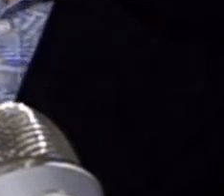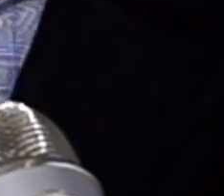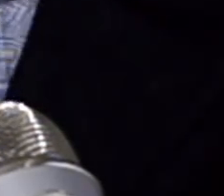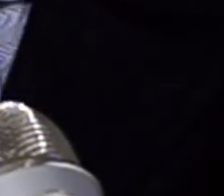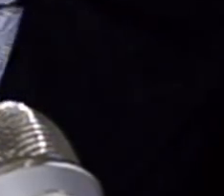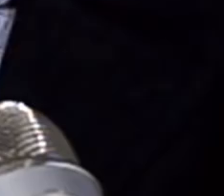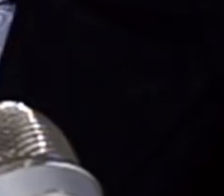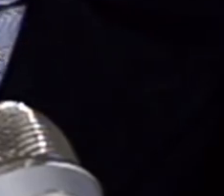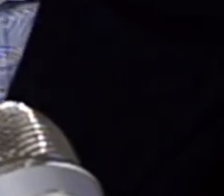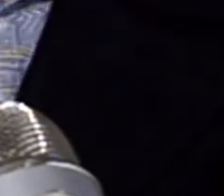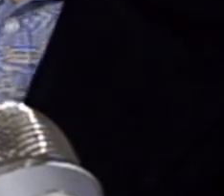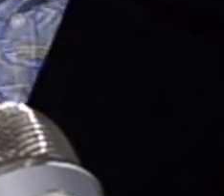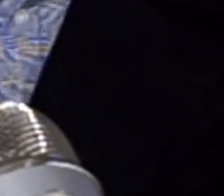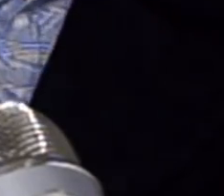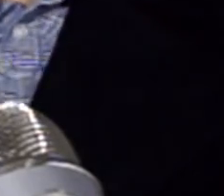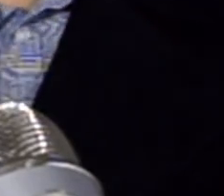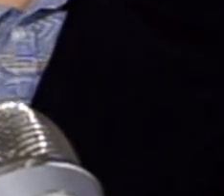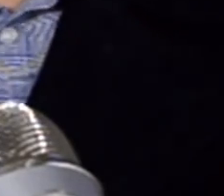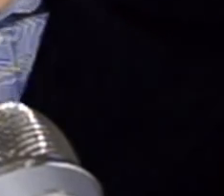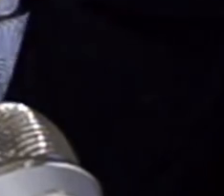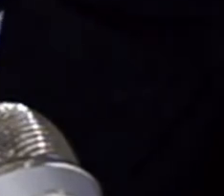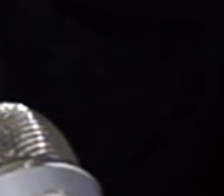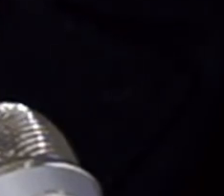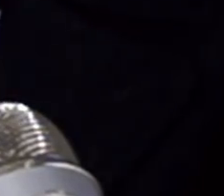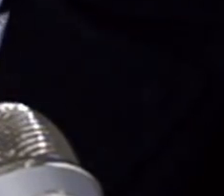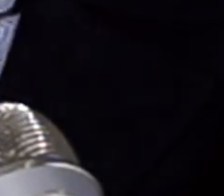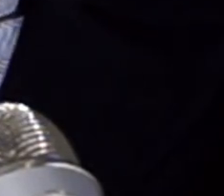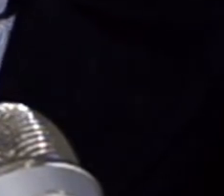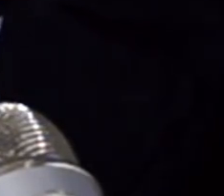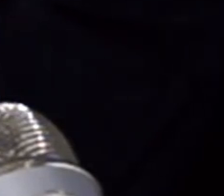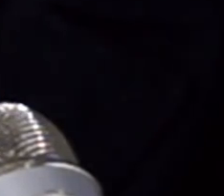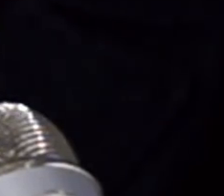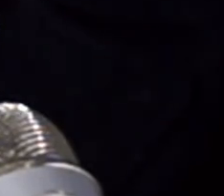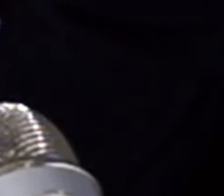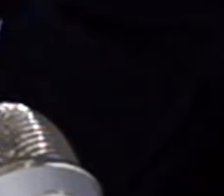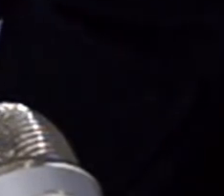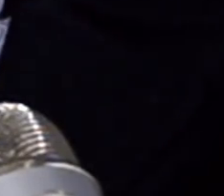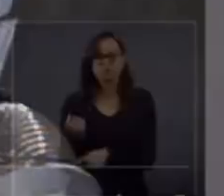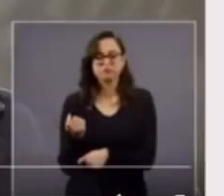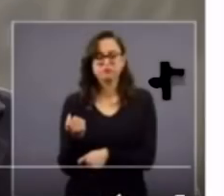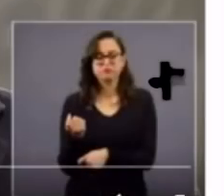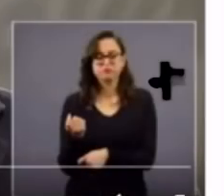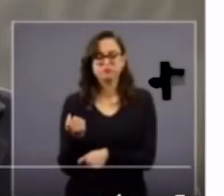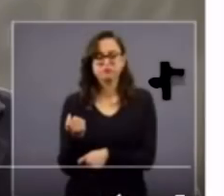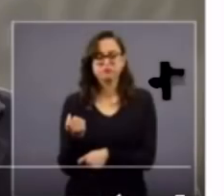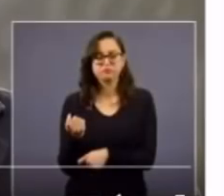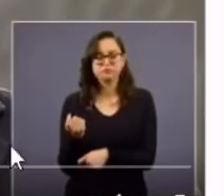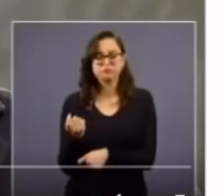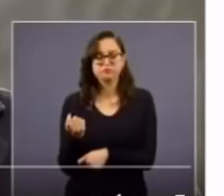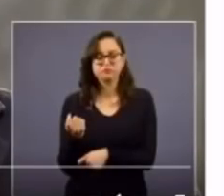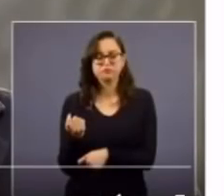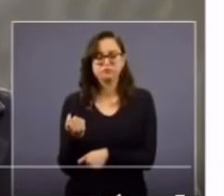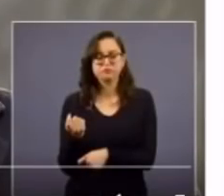puedan llevar en un momento dado a la cárcel. Háblese de un Calderón, háblese de un Peña Nieto, de un Salinas